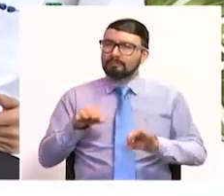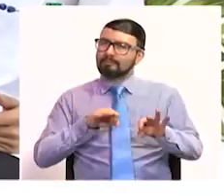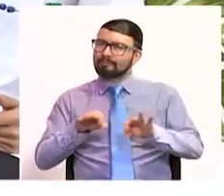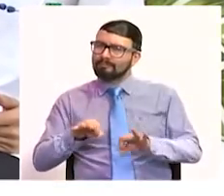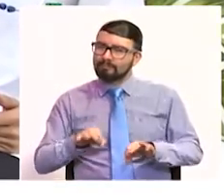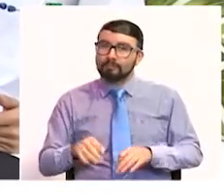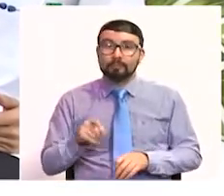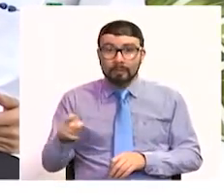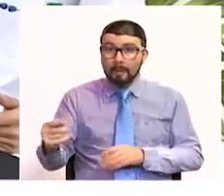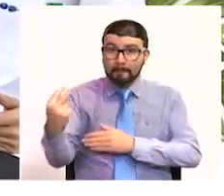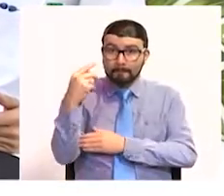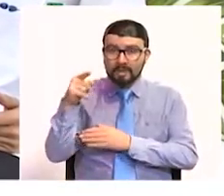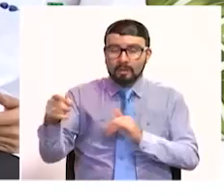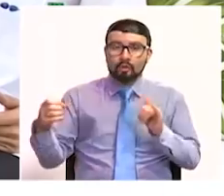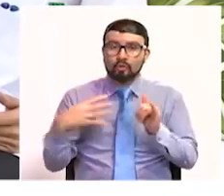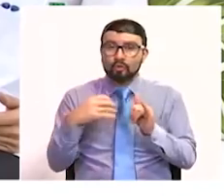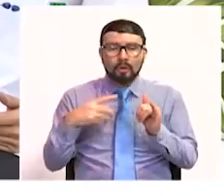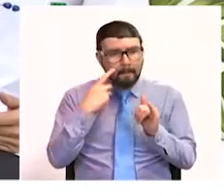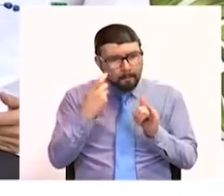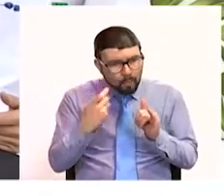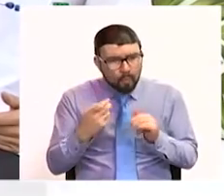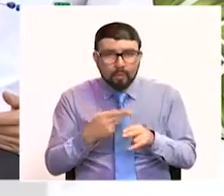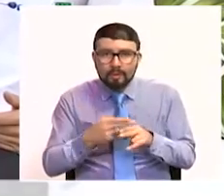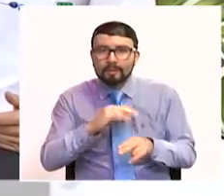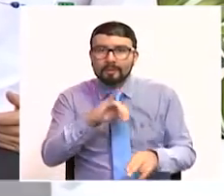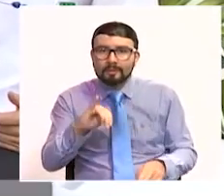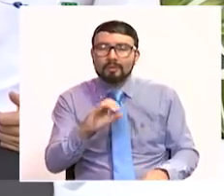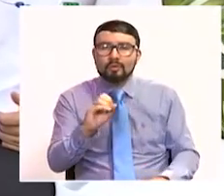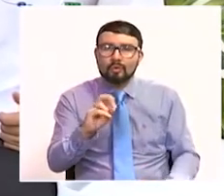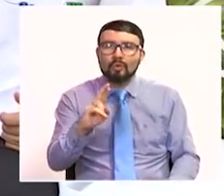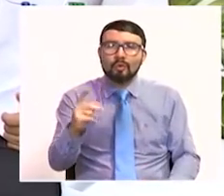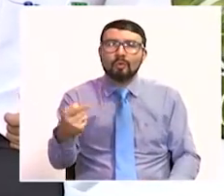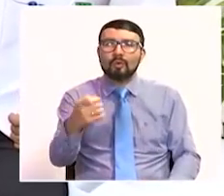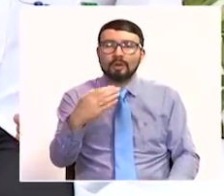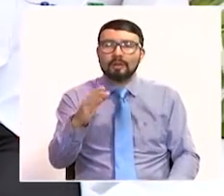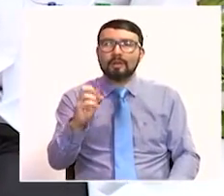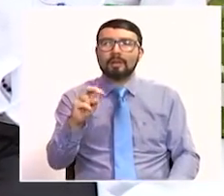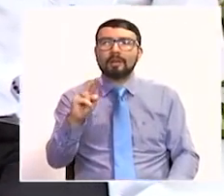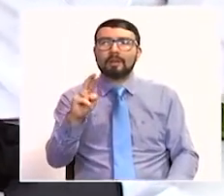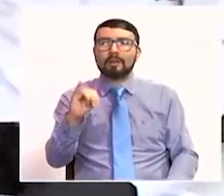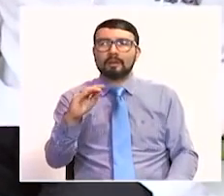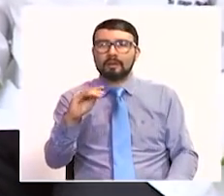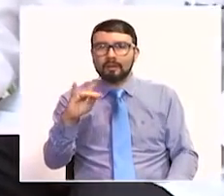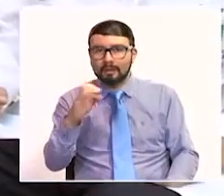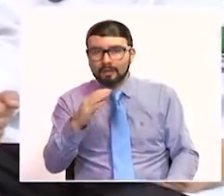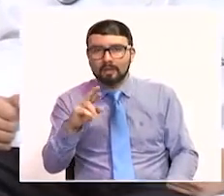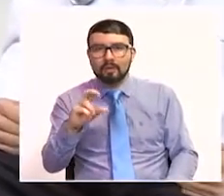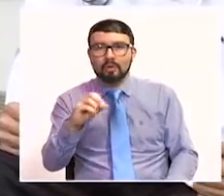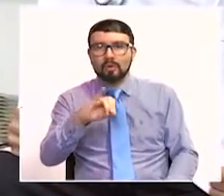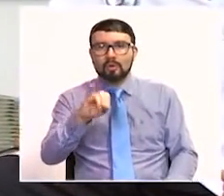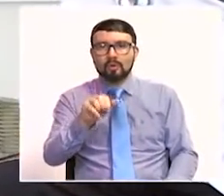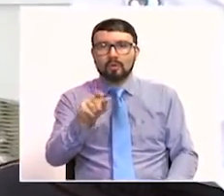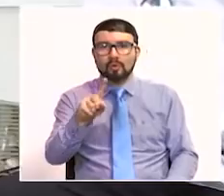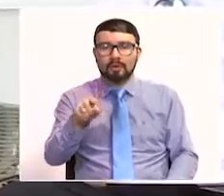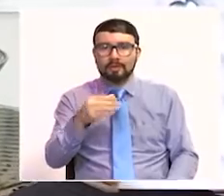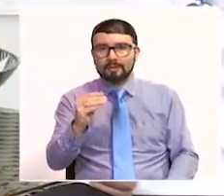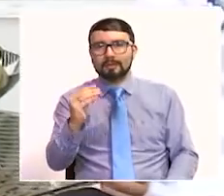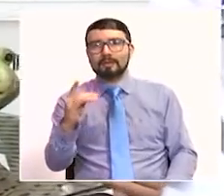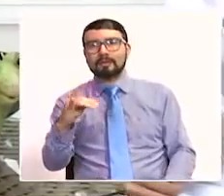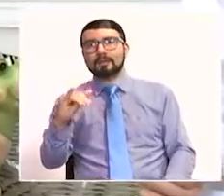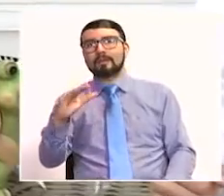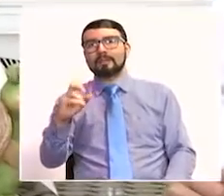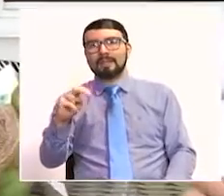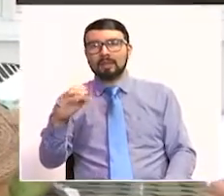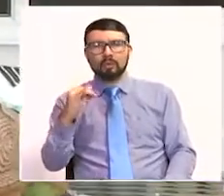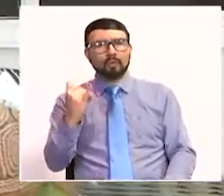en YouTube buscando Jorge Enrique Rojas Quiseno o en Facebook Dr. Rojas. Lo que queremos hacer es un proceso educativo. Ustedes se